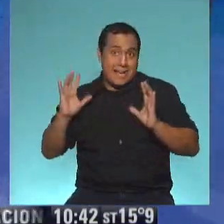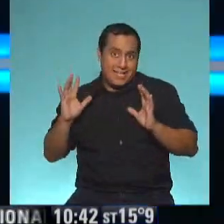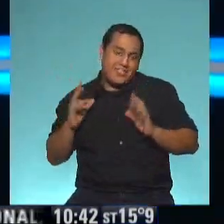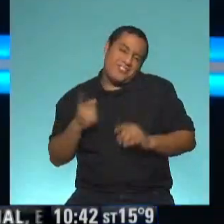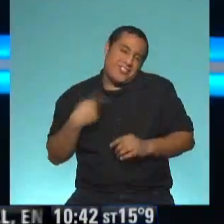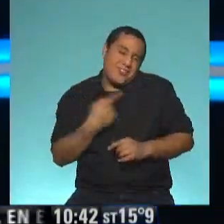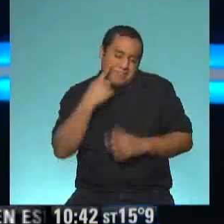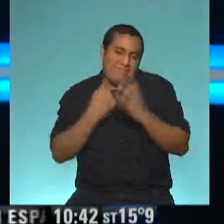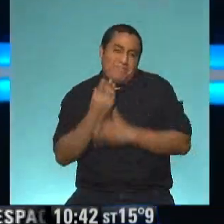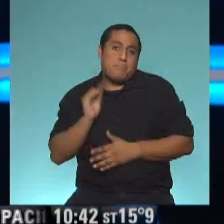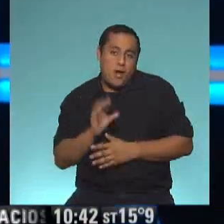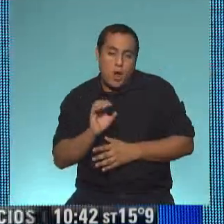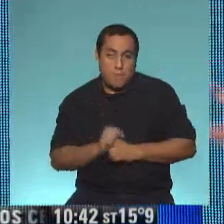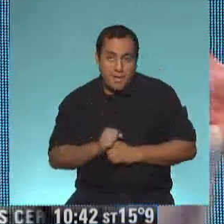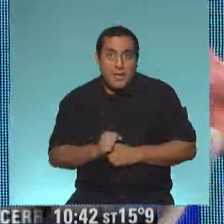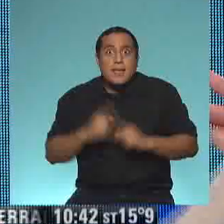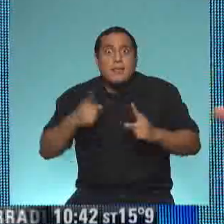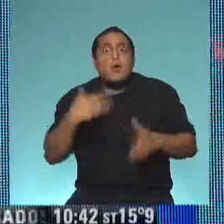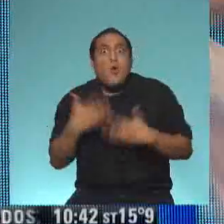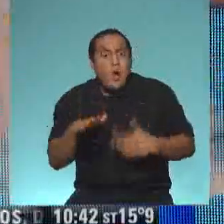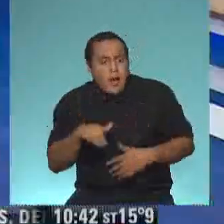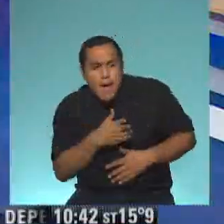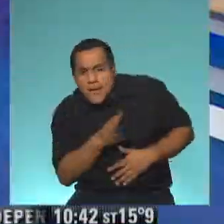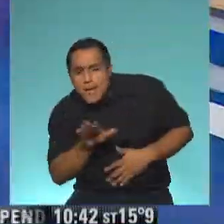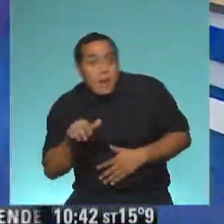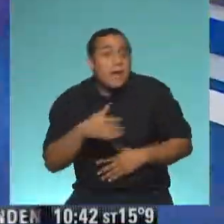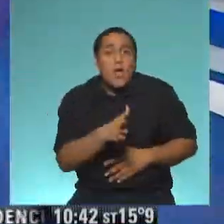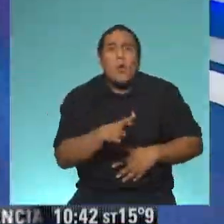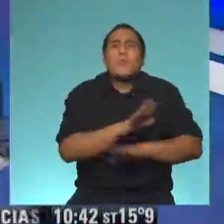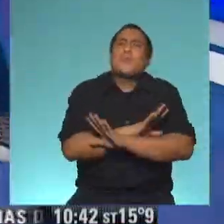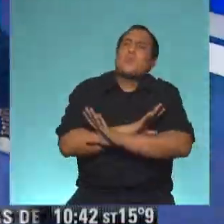jugamos con los laberintos el recorrido